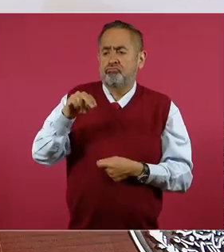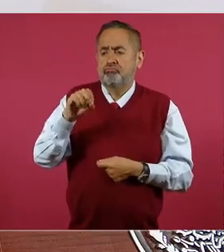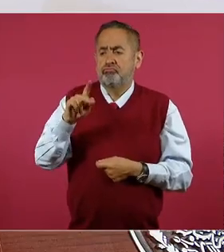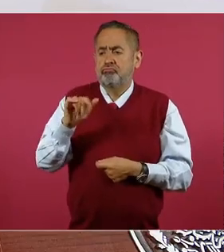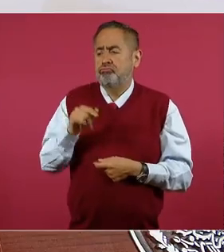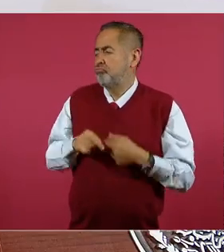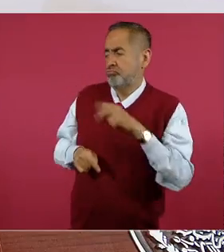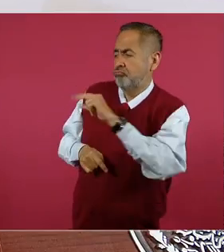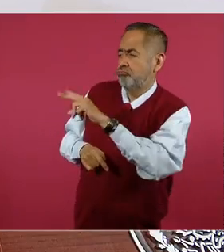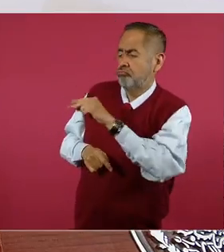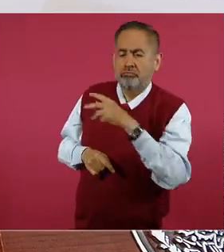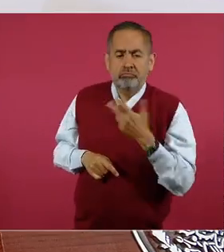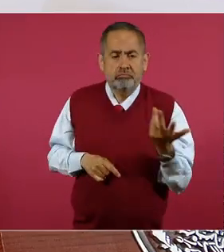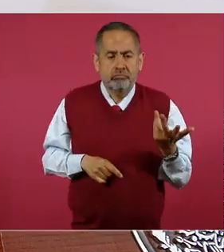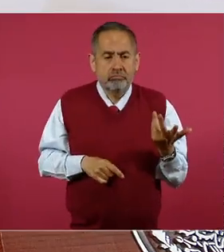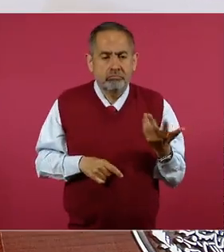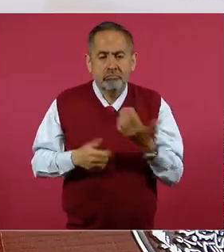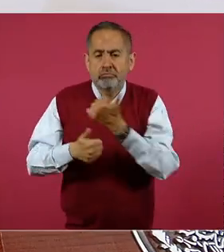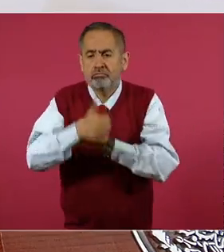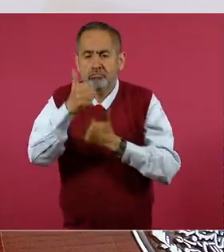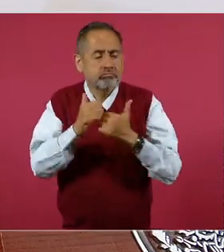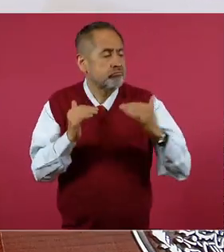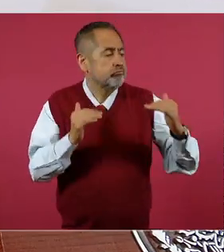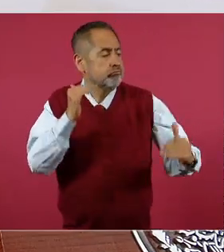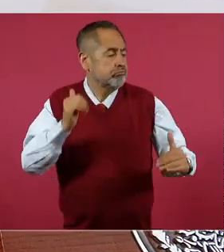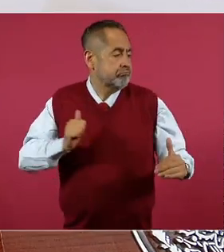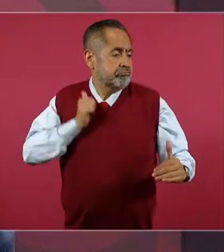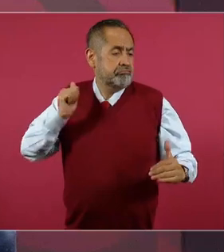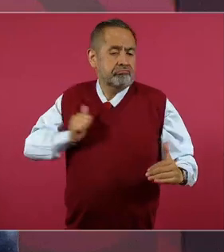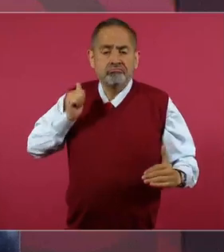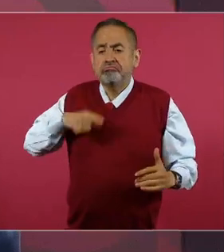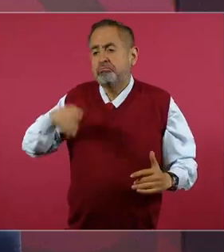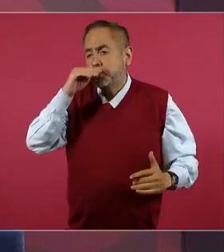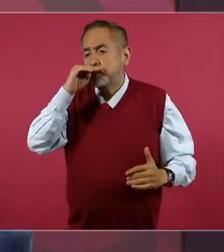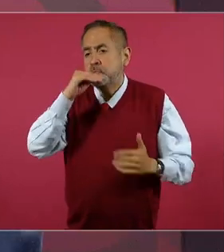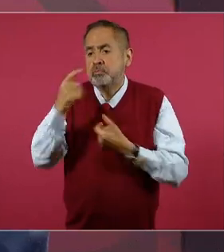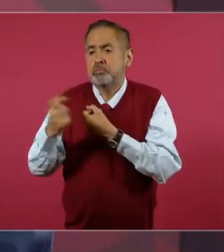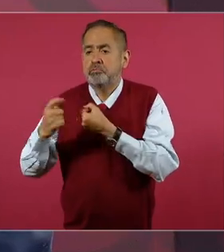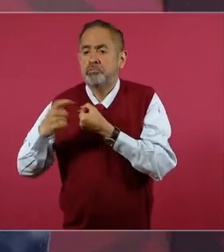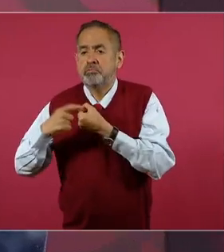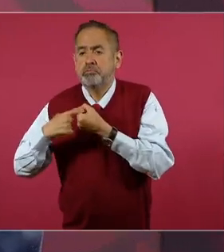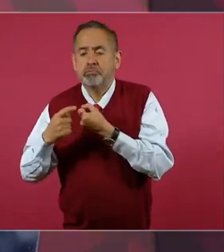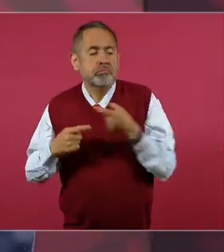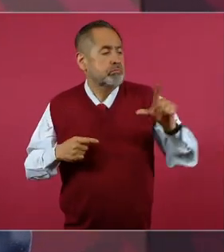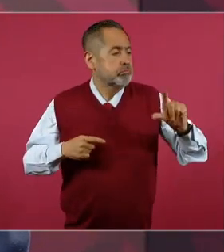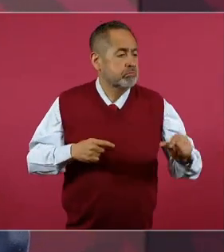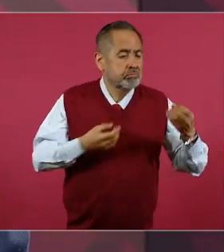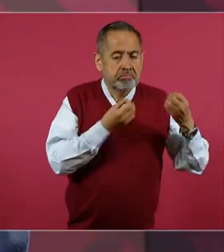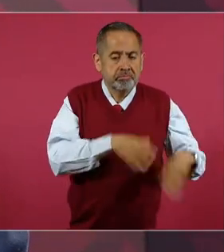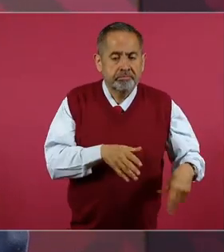Y entonces iba a haber una competencia desleal con las empresas privadas.